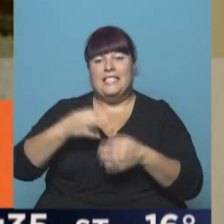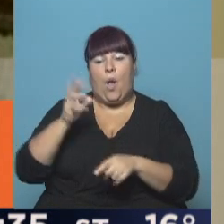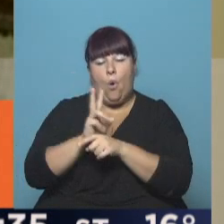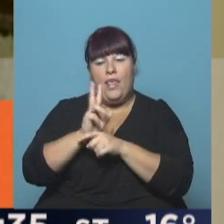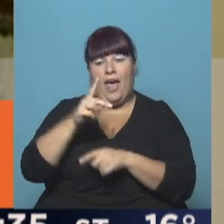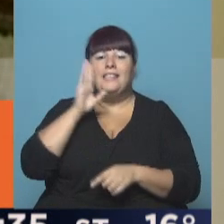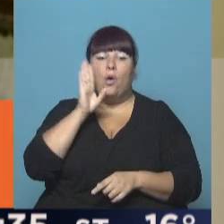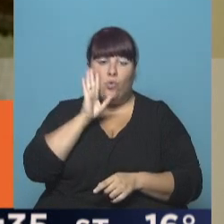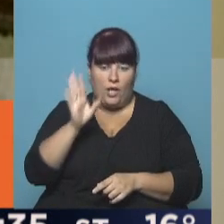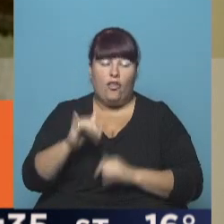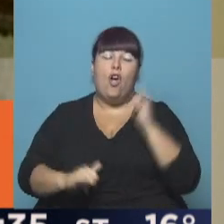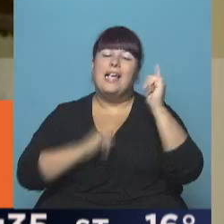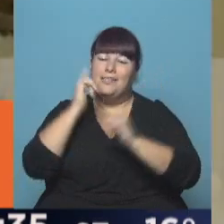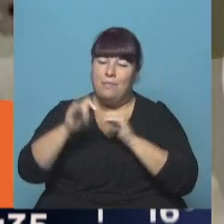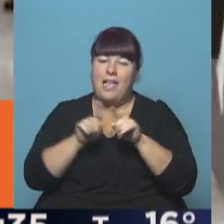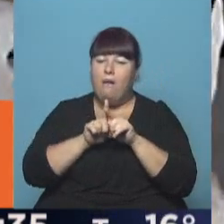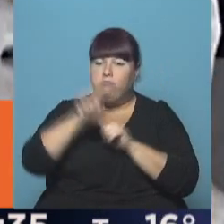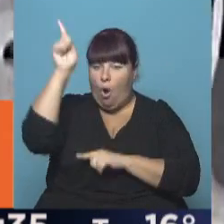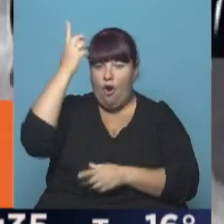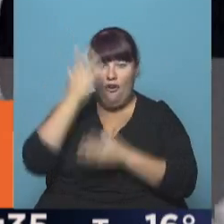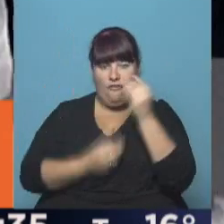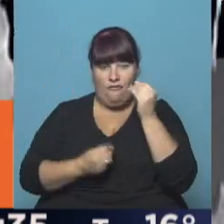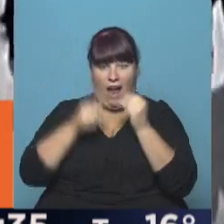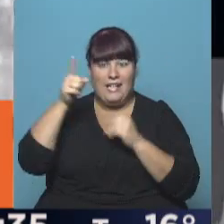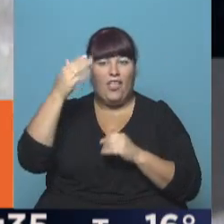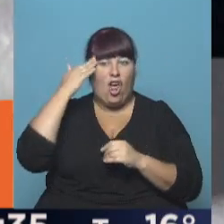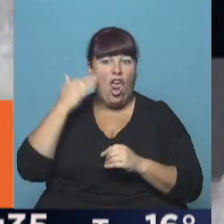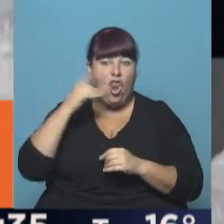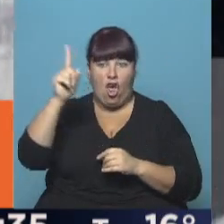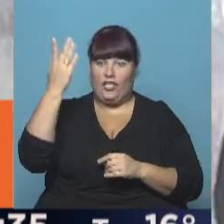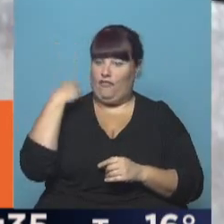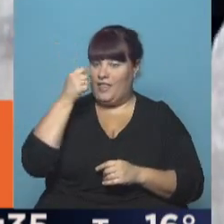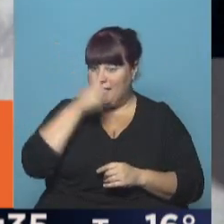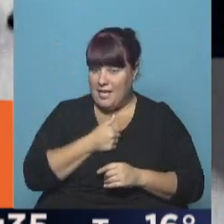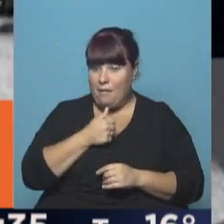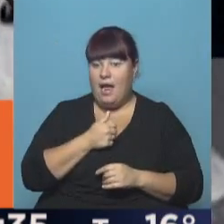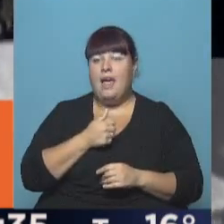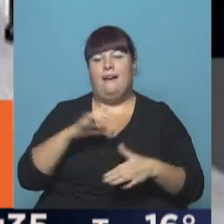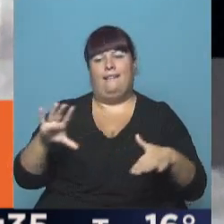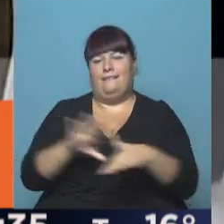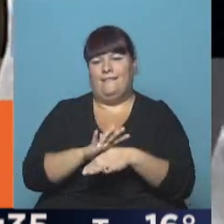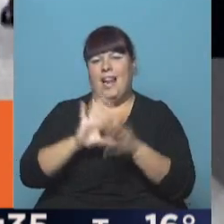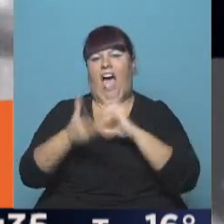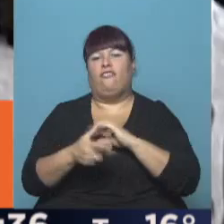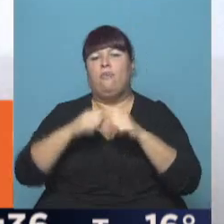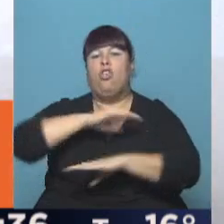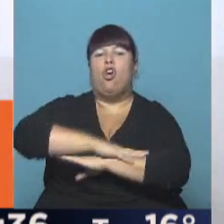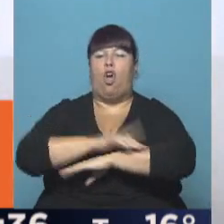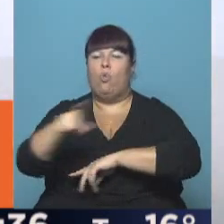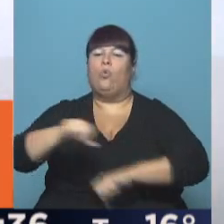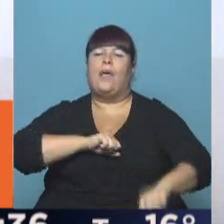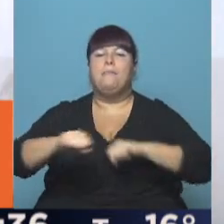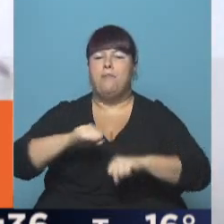Estados Unidos explicó que el lanzamiento fallido de un misil norcoreano el fin de semana encaja en el patrón de comportamiento